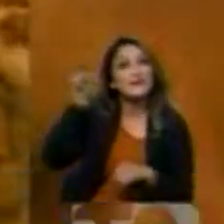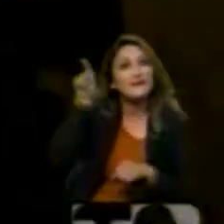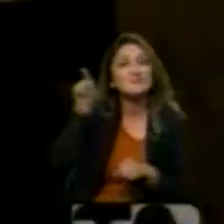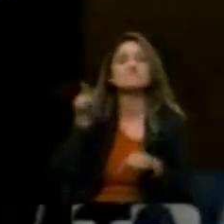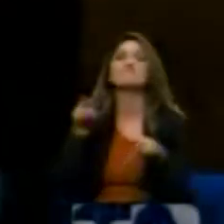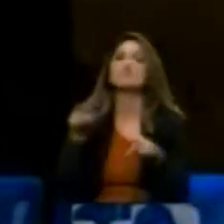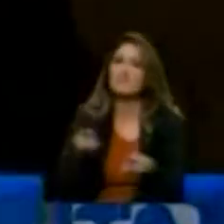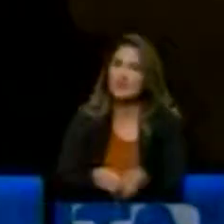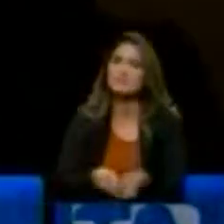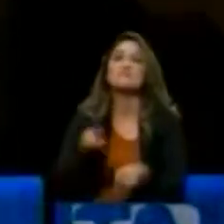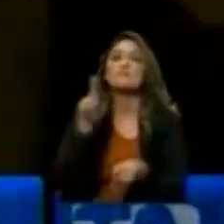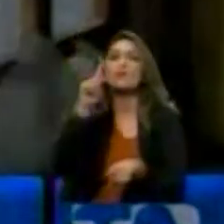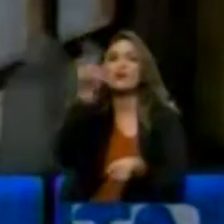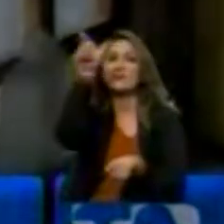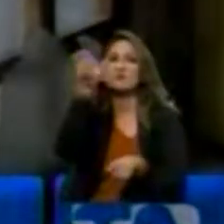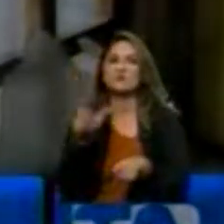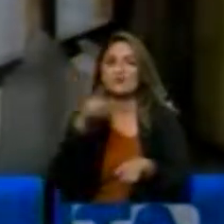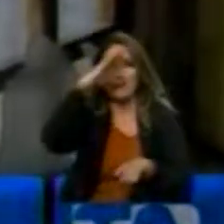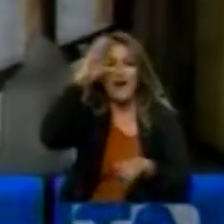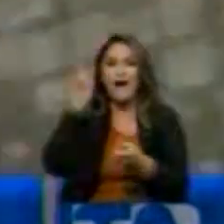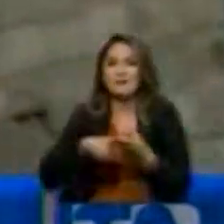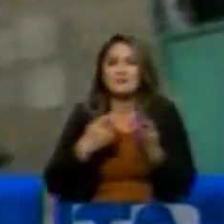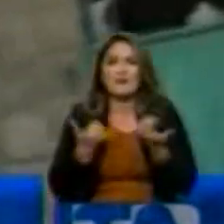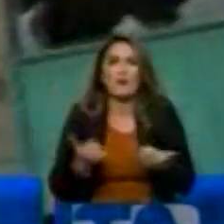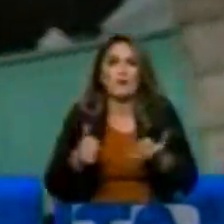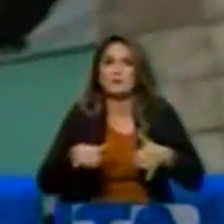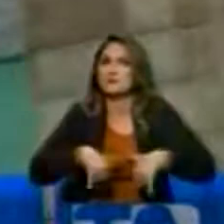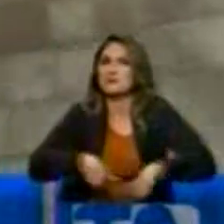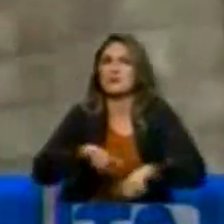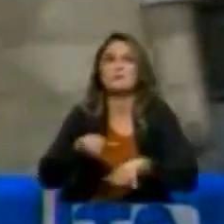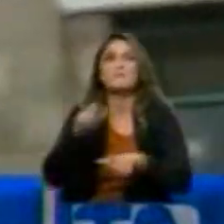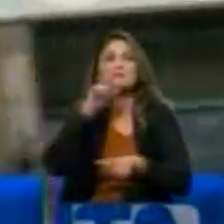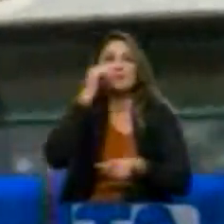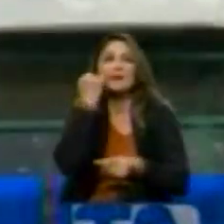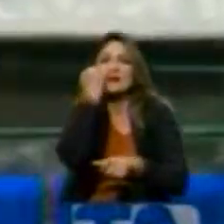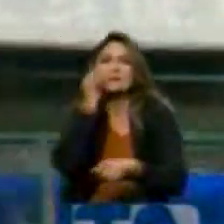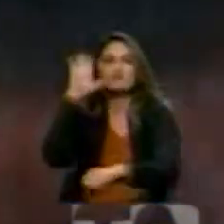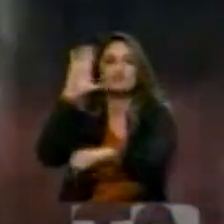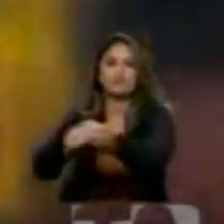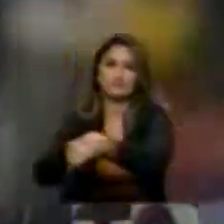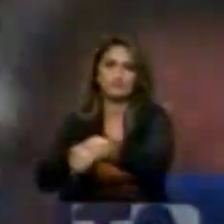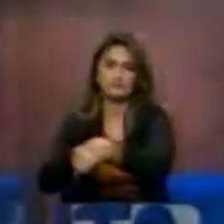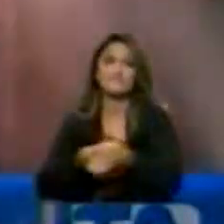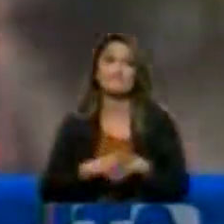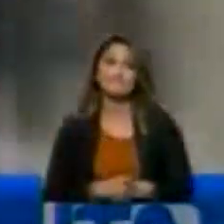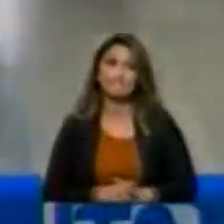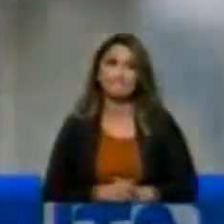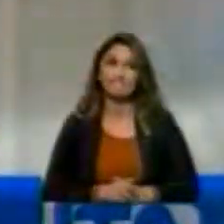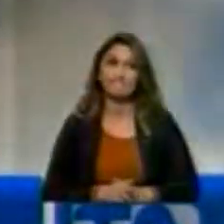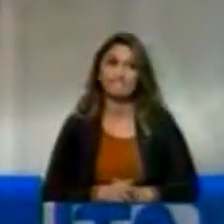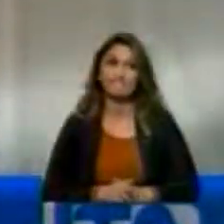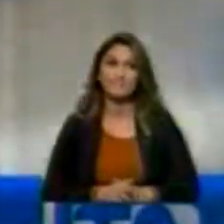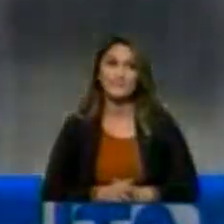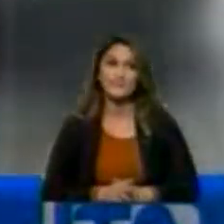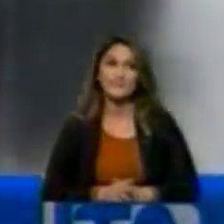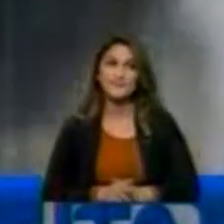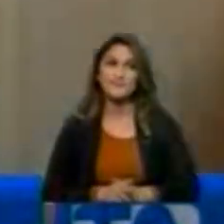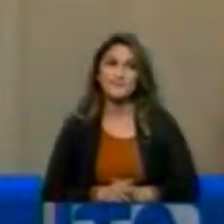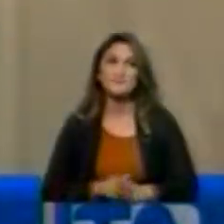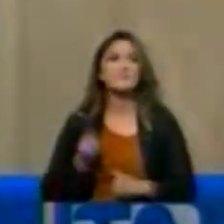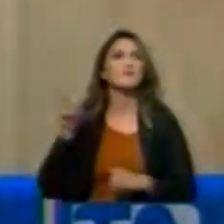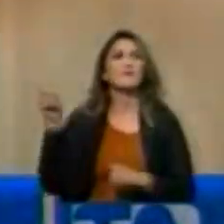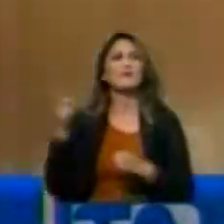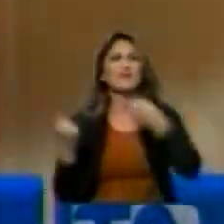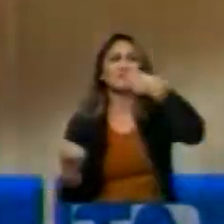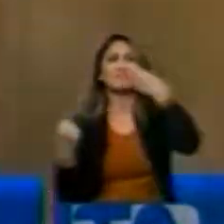impregnada en 26 unidades de policía comunitaria, una unidad de vigilancia comunitaria y en 108 vehículos de esa institución